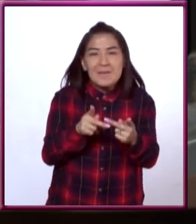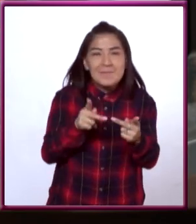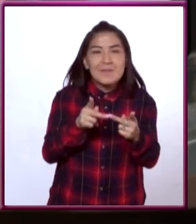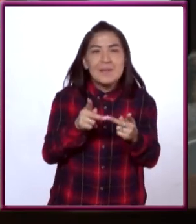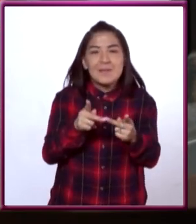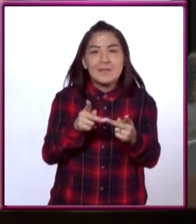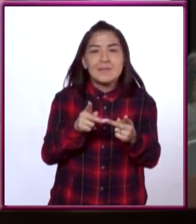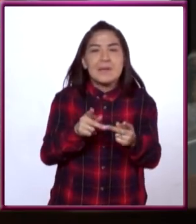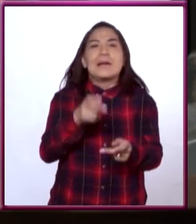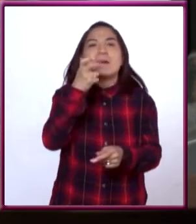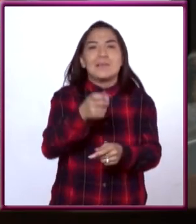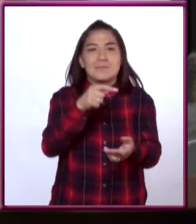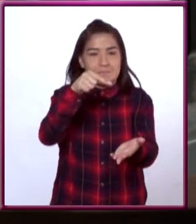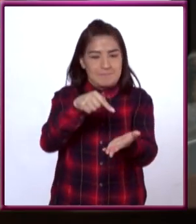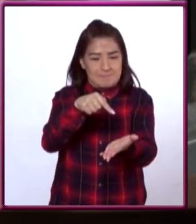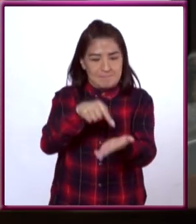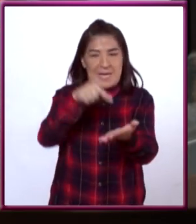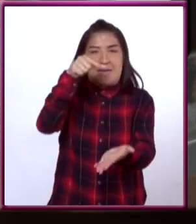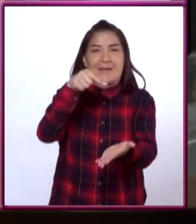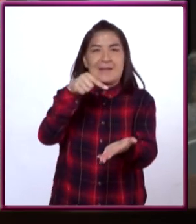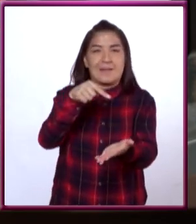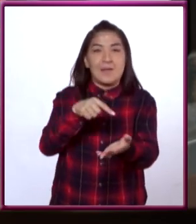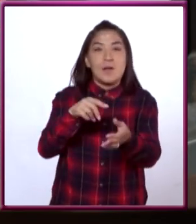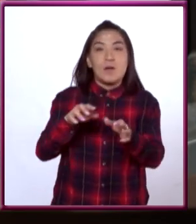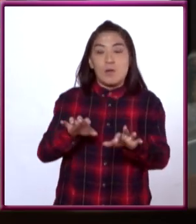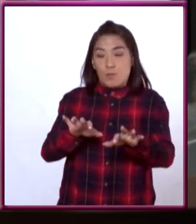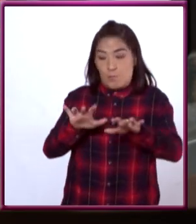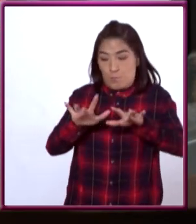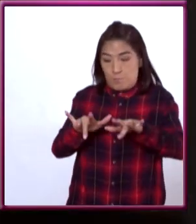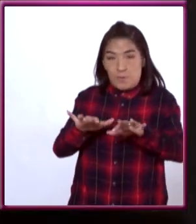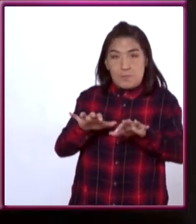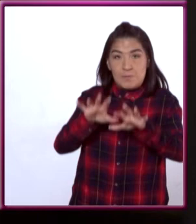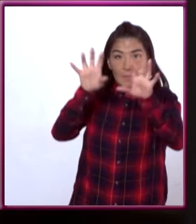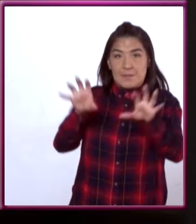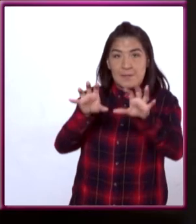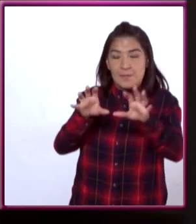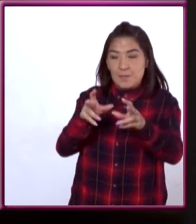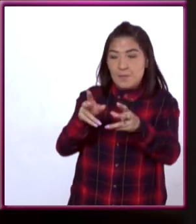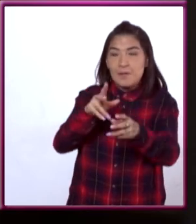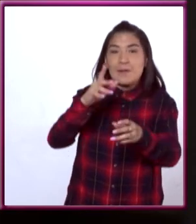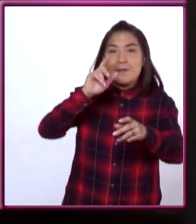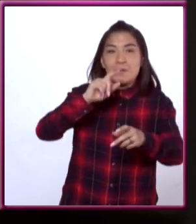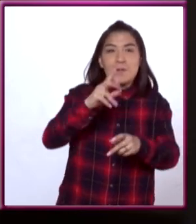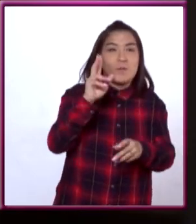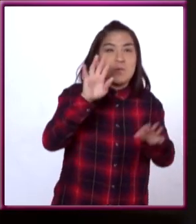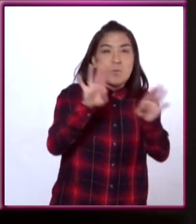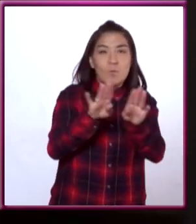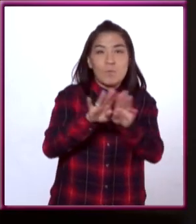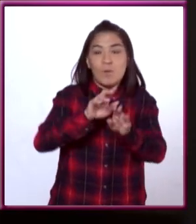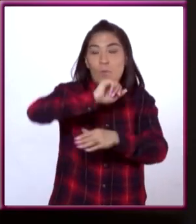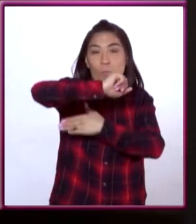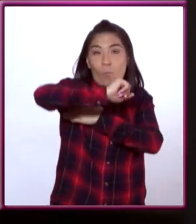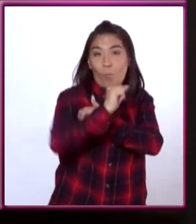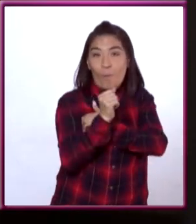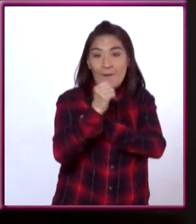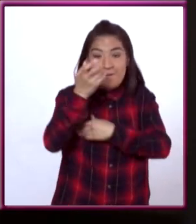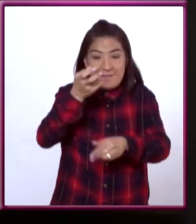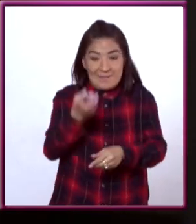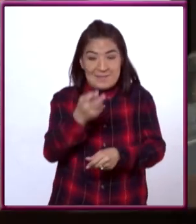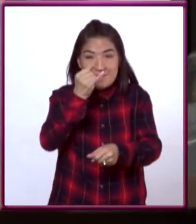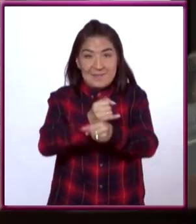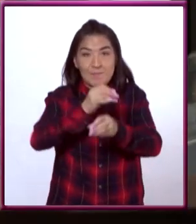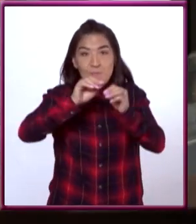donde fue el toque. Y la computadora procesa toda esa información para crear la